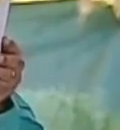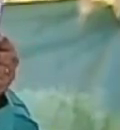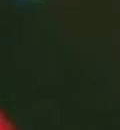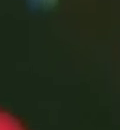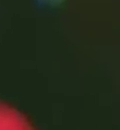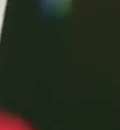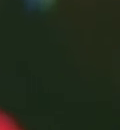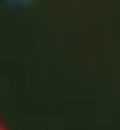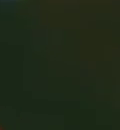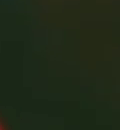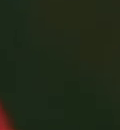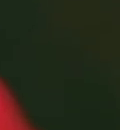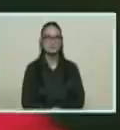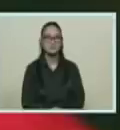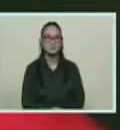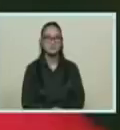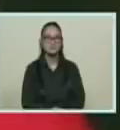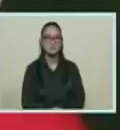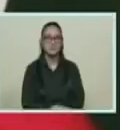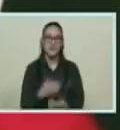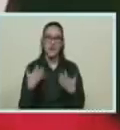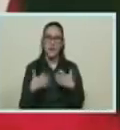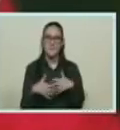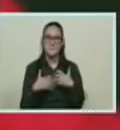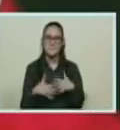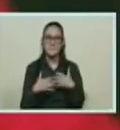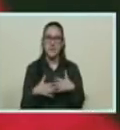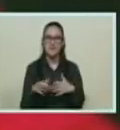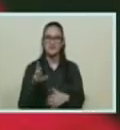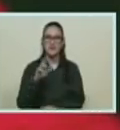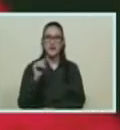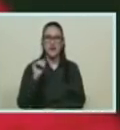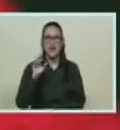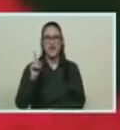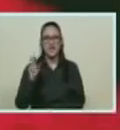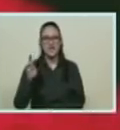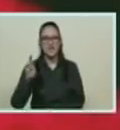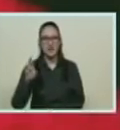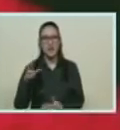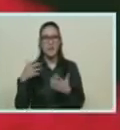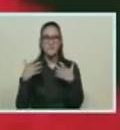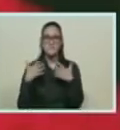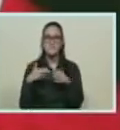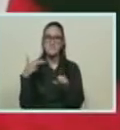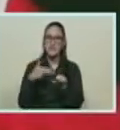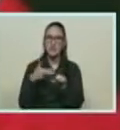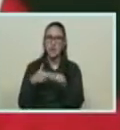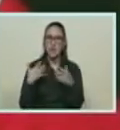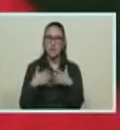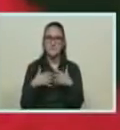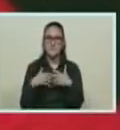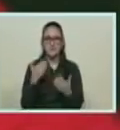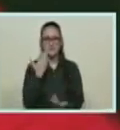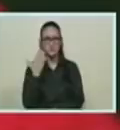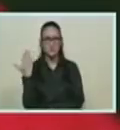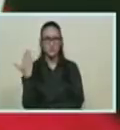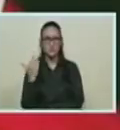aquí lo tengo, donde la empresa Ryder Scott Company Petroleum Consults